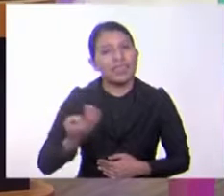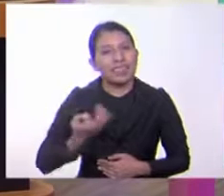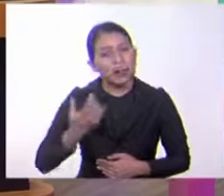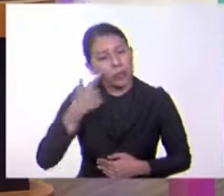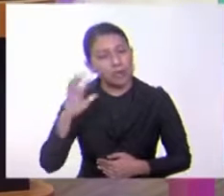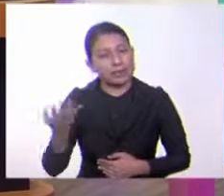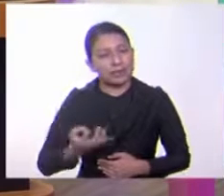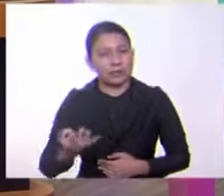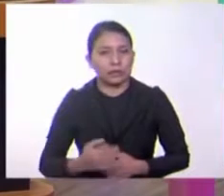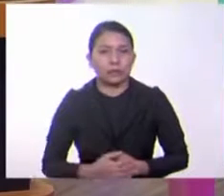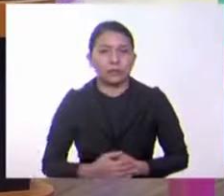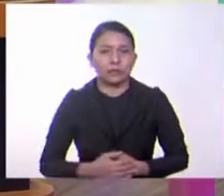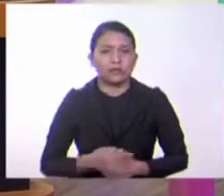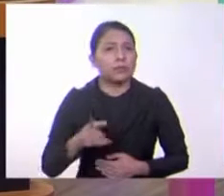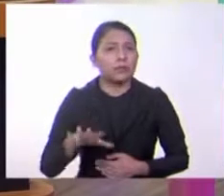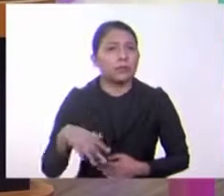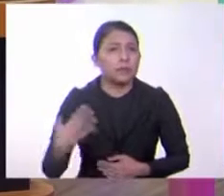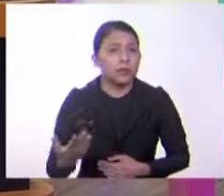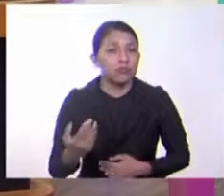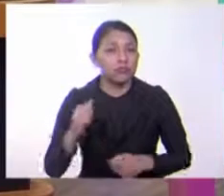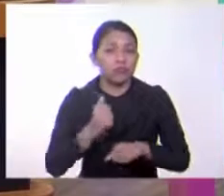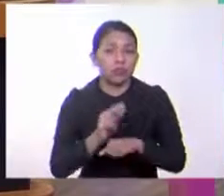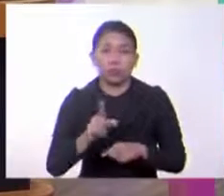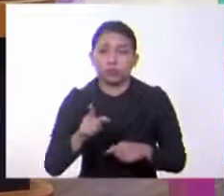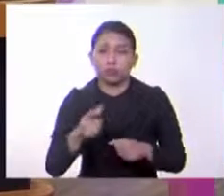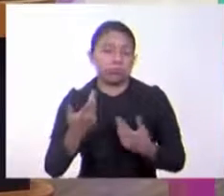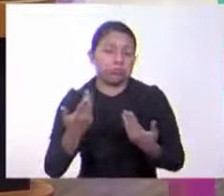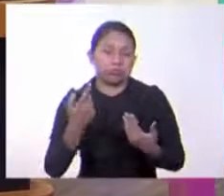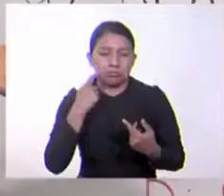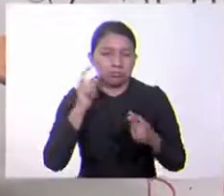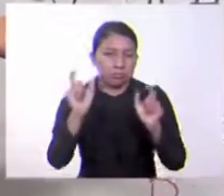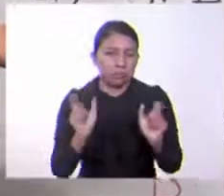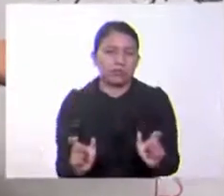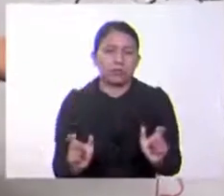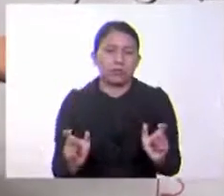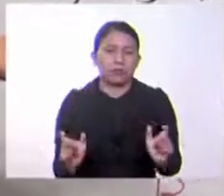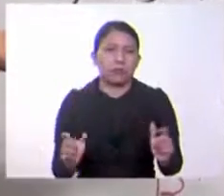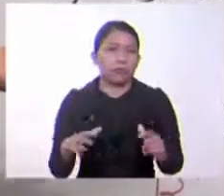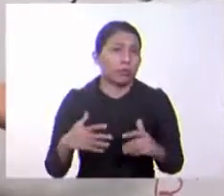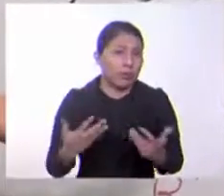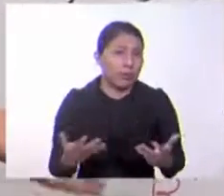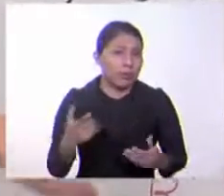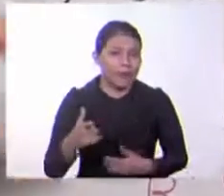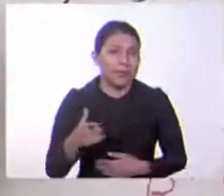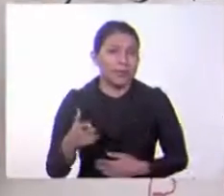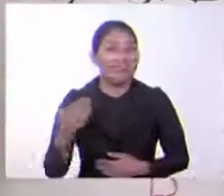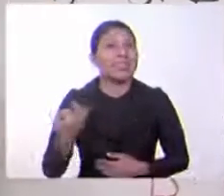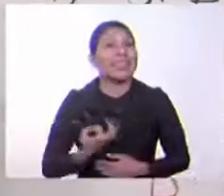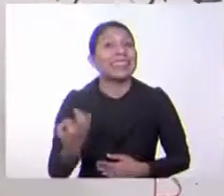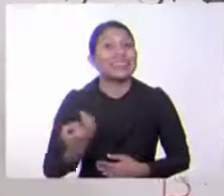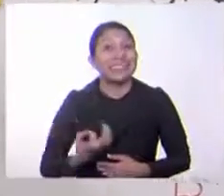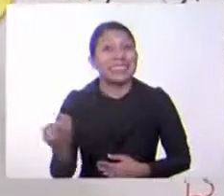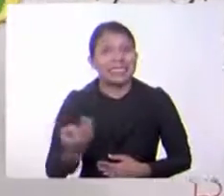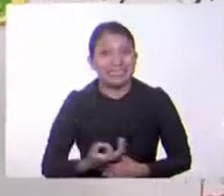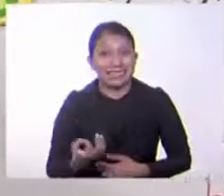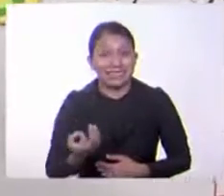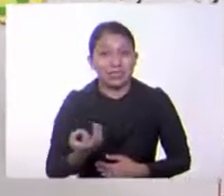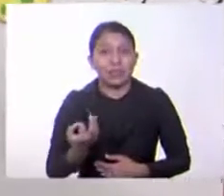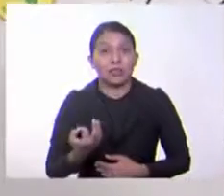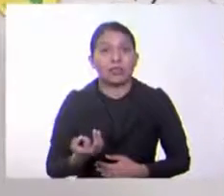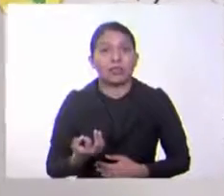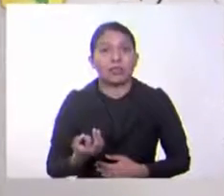Pues lo podemos relacionar con el mismo lenguaje, porque esa se necesita para que se